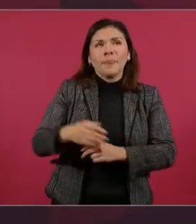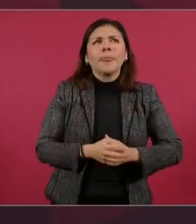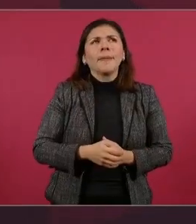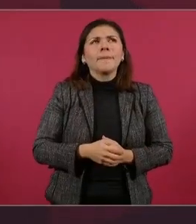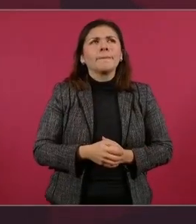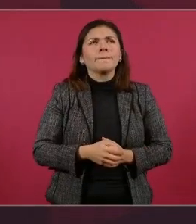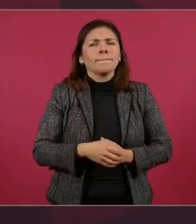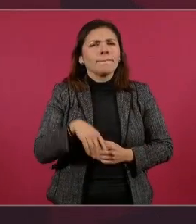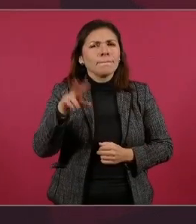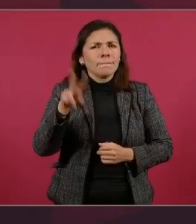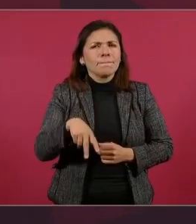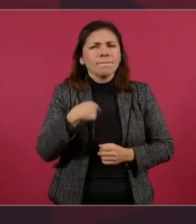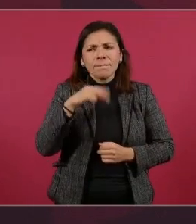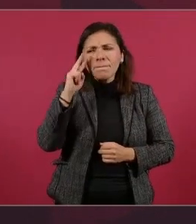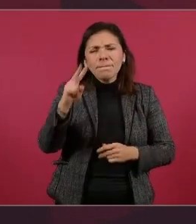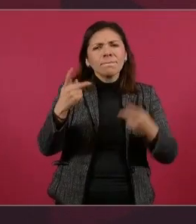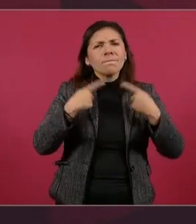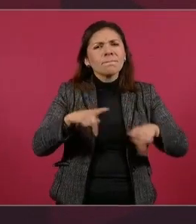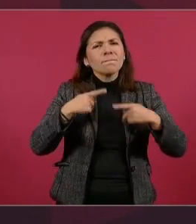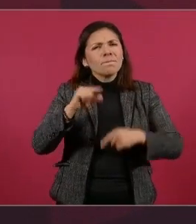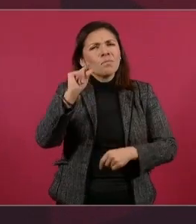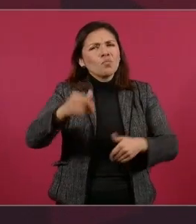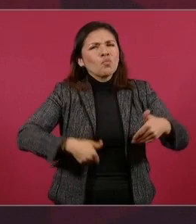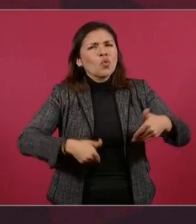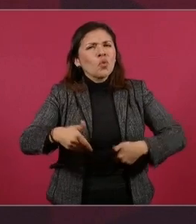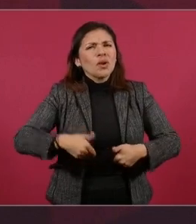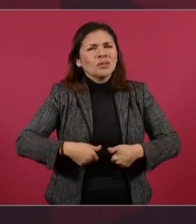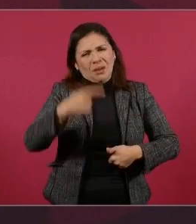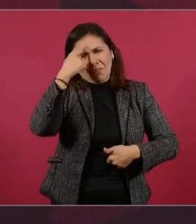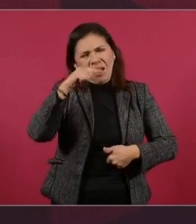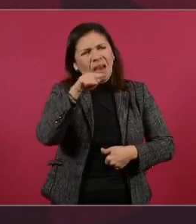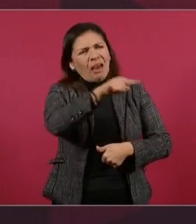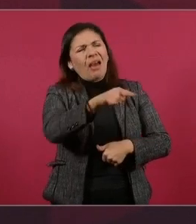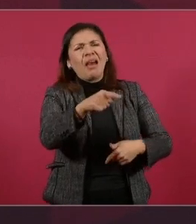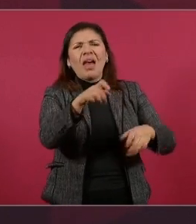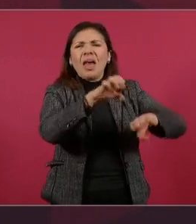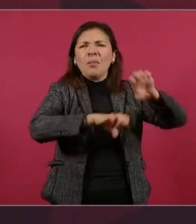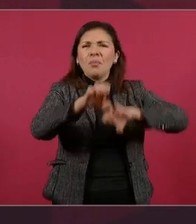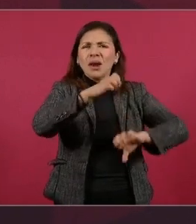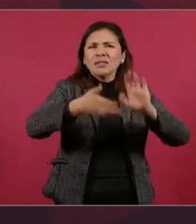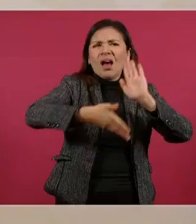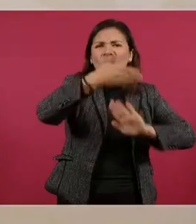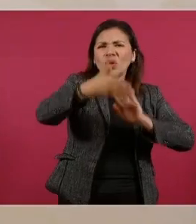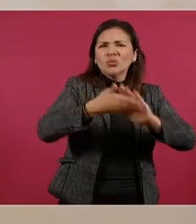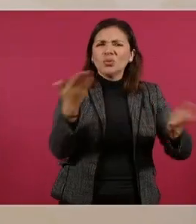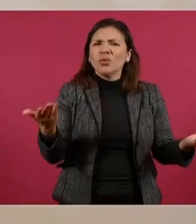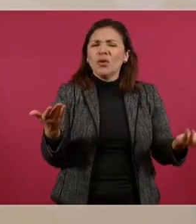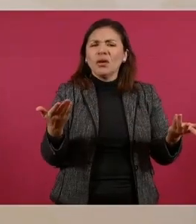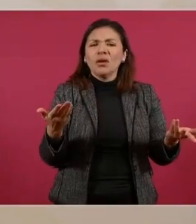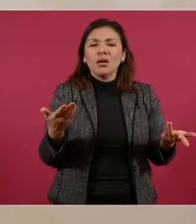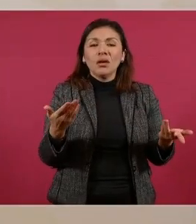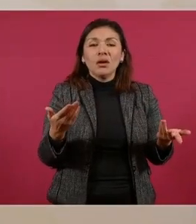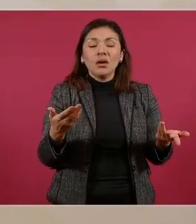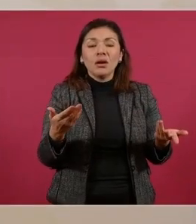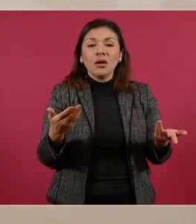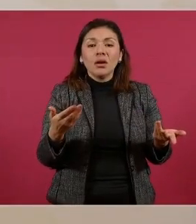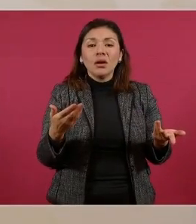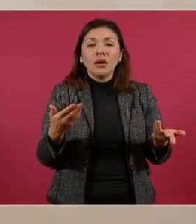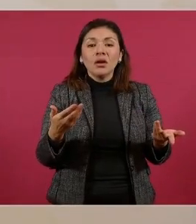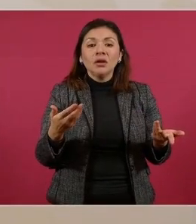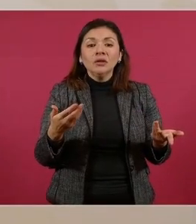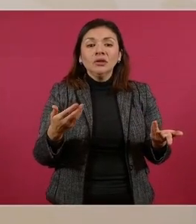un poco también la queja de los constructores de que